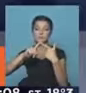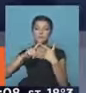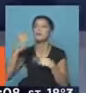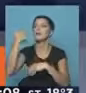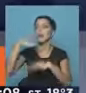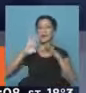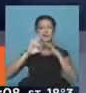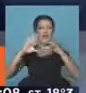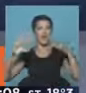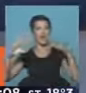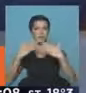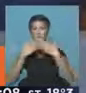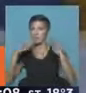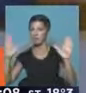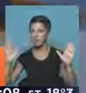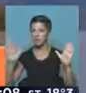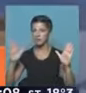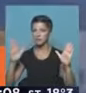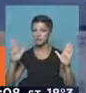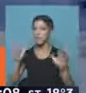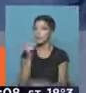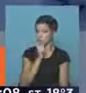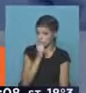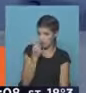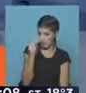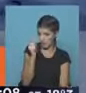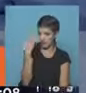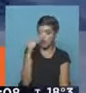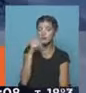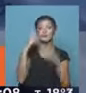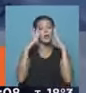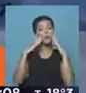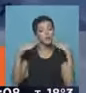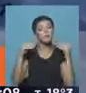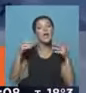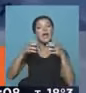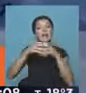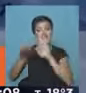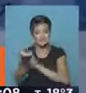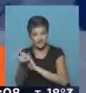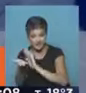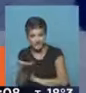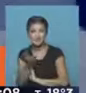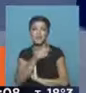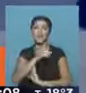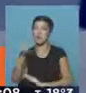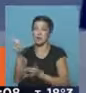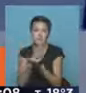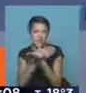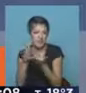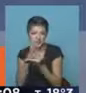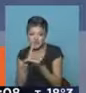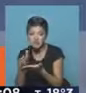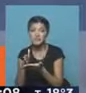liberal, democrática, en Holanda, la extrema derecha xenófoba, antisemita, racista de